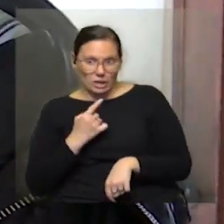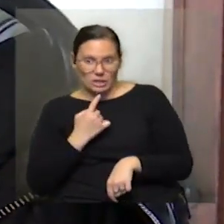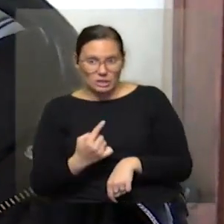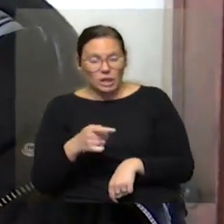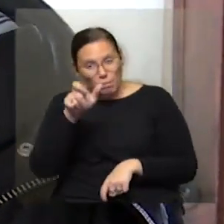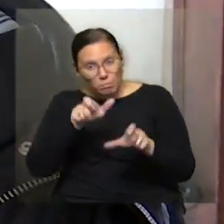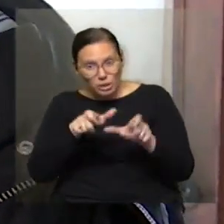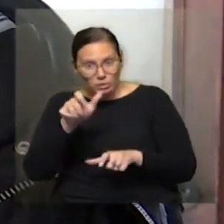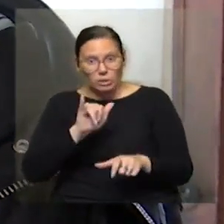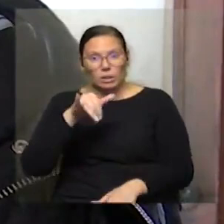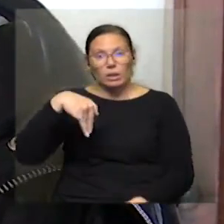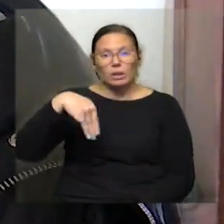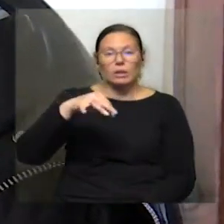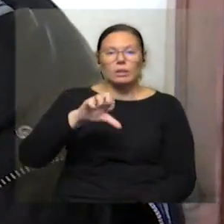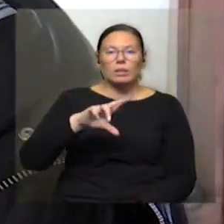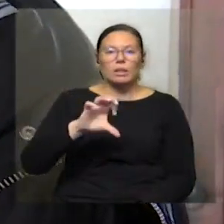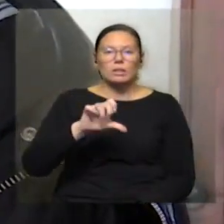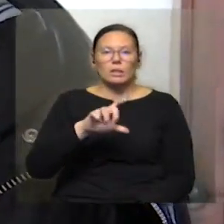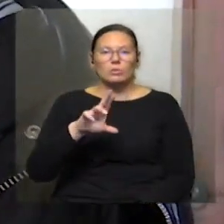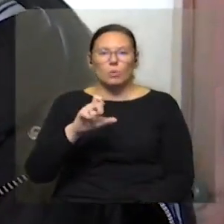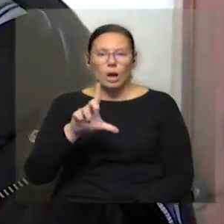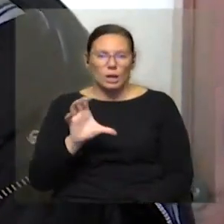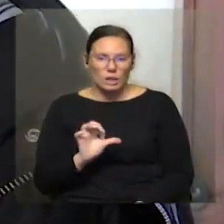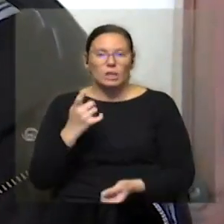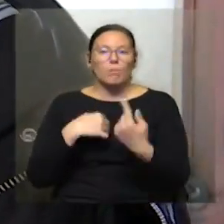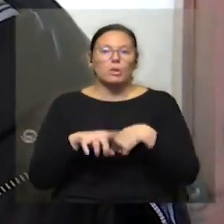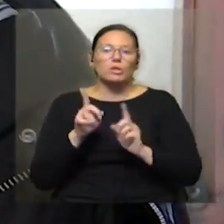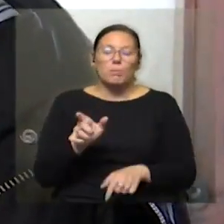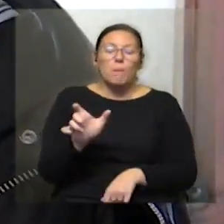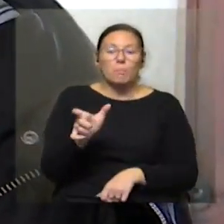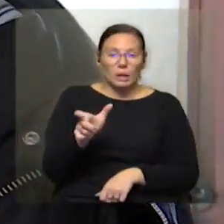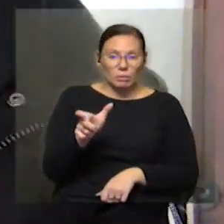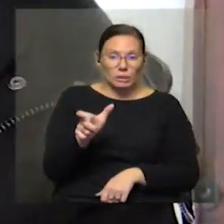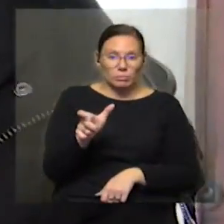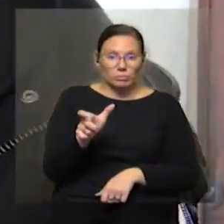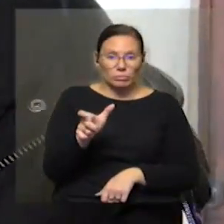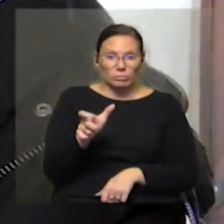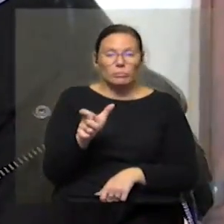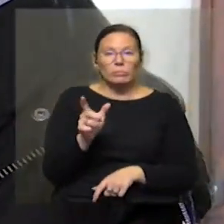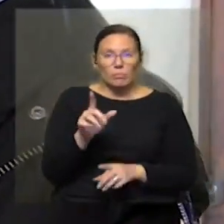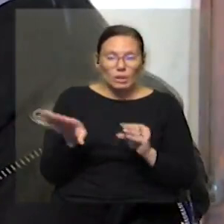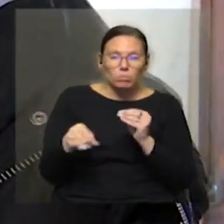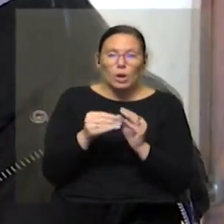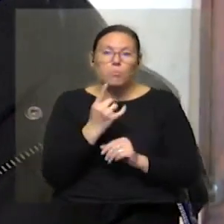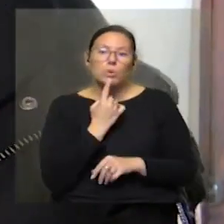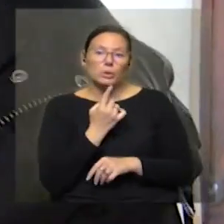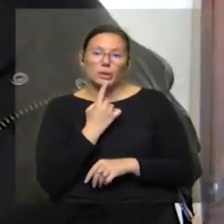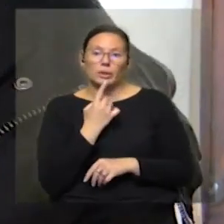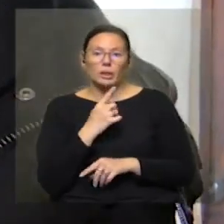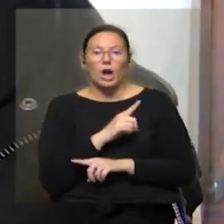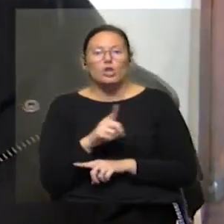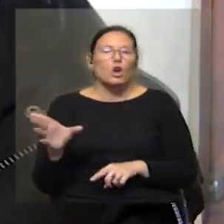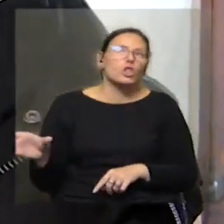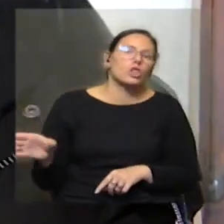son personas intersexuales. Pero también el término tiene una connotación política, por lo que no todas